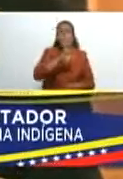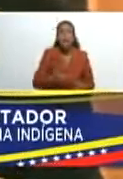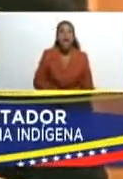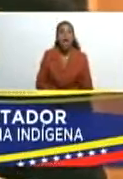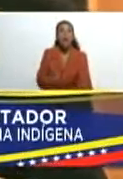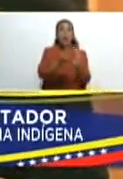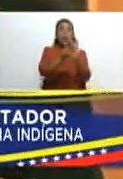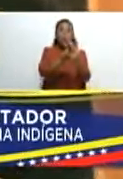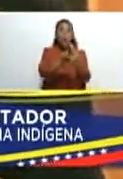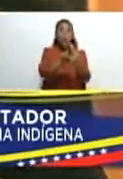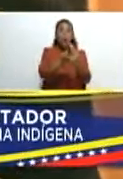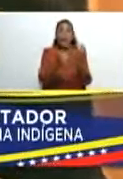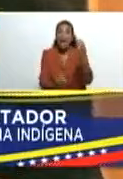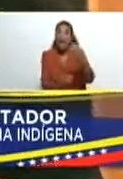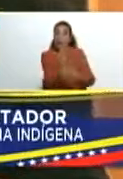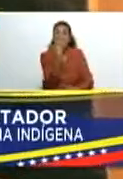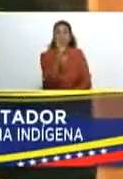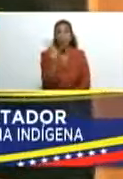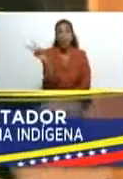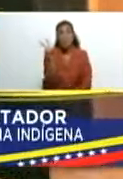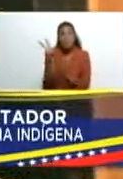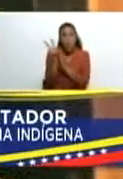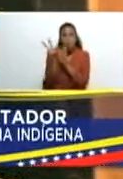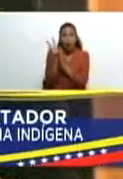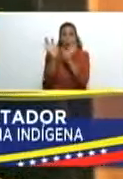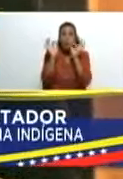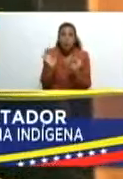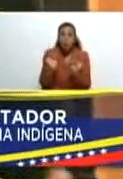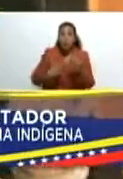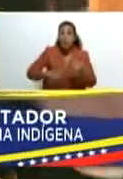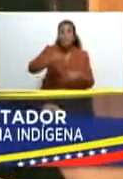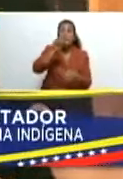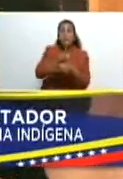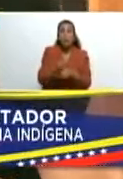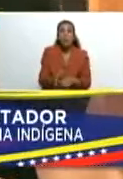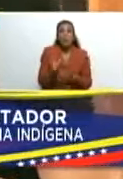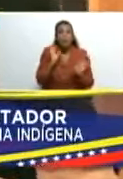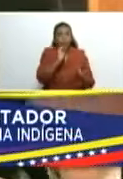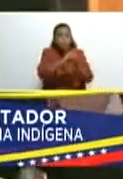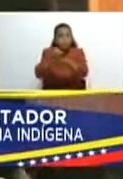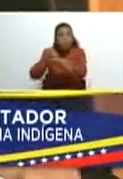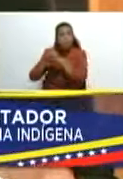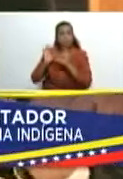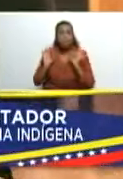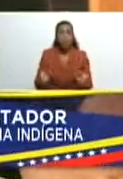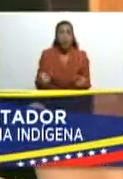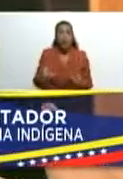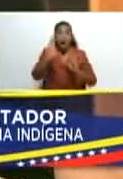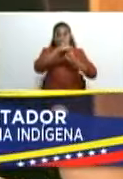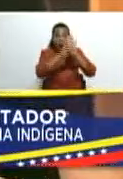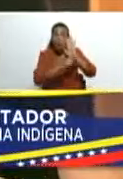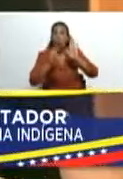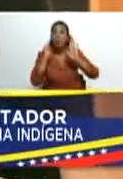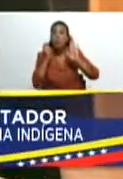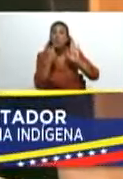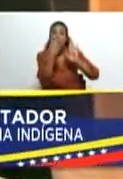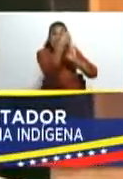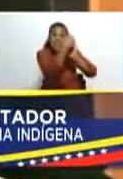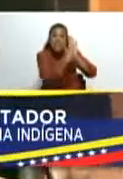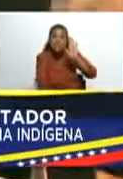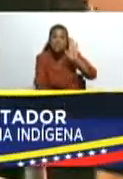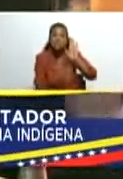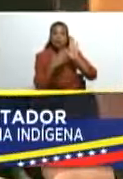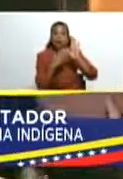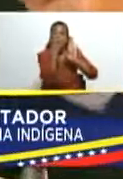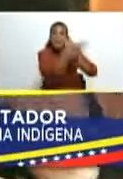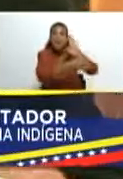encuentro insurgente por la venezolanidad parte de un principio consustancial a la Constitución de la República Bolivariana de Venezuela,